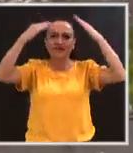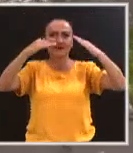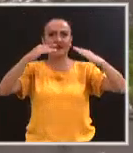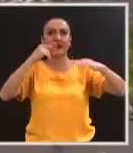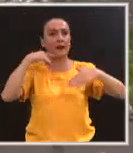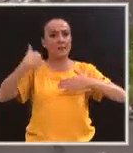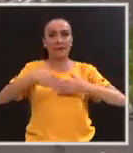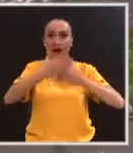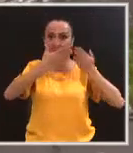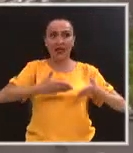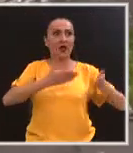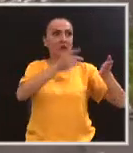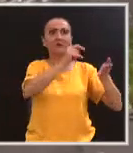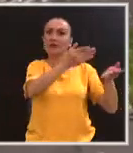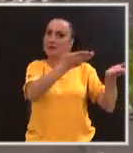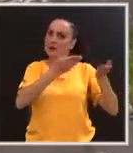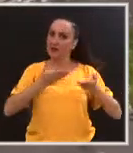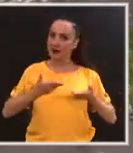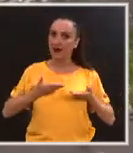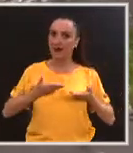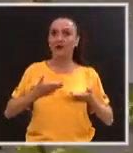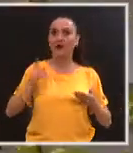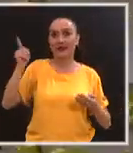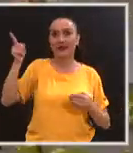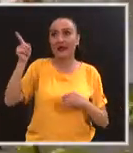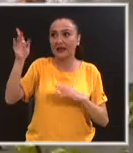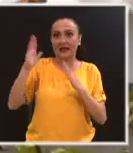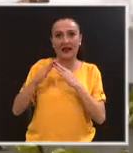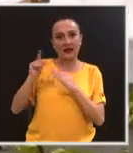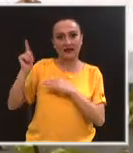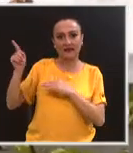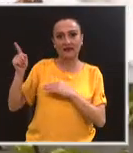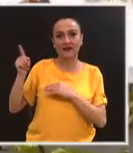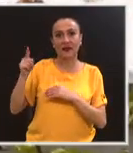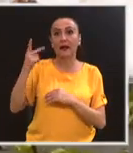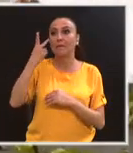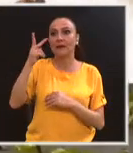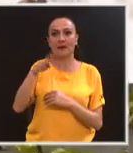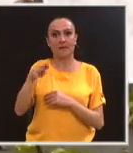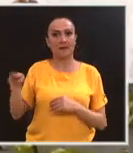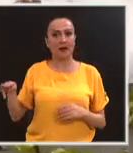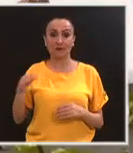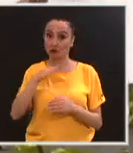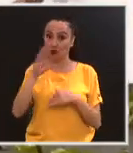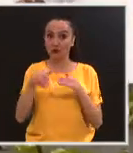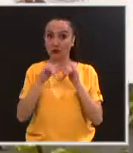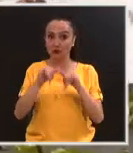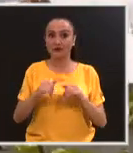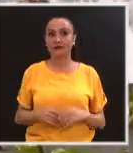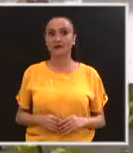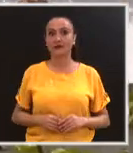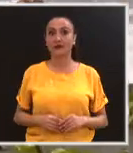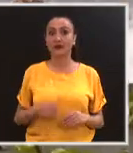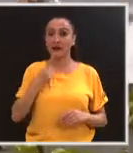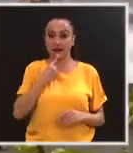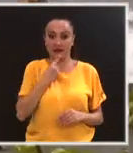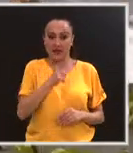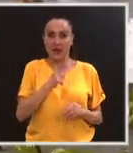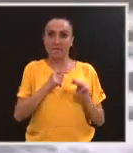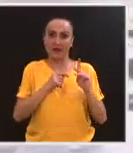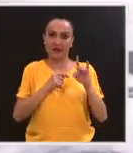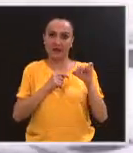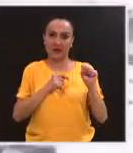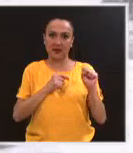panadero también me trajo así de allá de donde él vive de Miramar y todo eso según indicó Doña